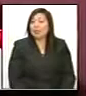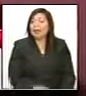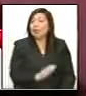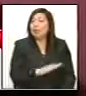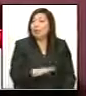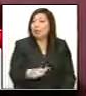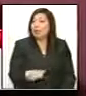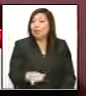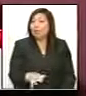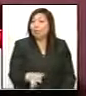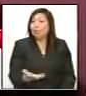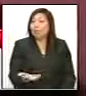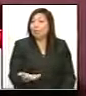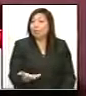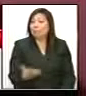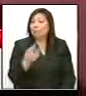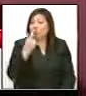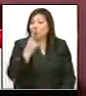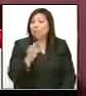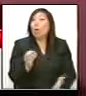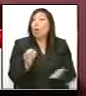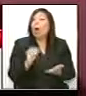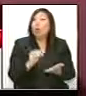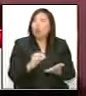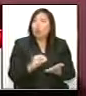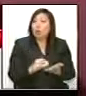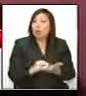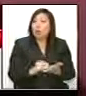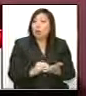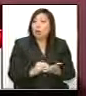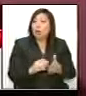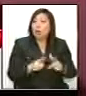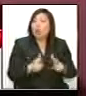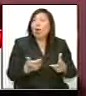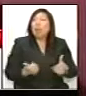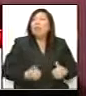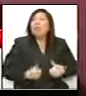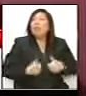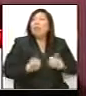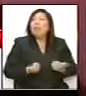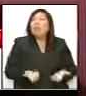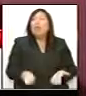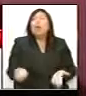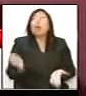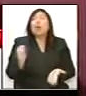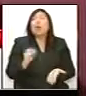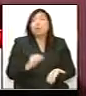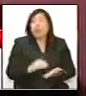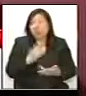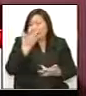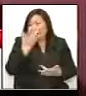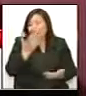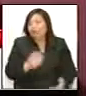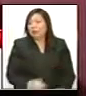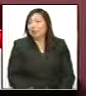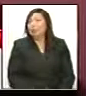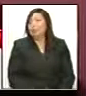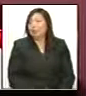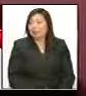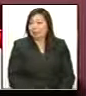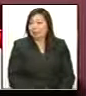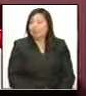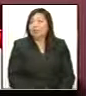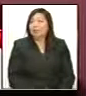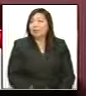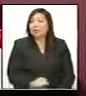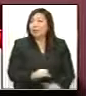que se curan y de repente tienen que volver al área donde está el foco infeccioso, tenemos, así es, se hace un